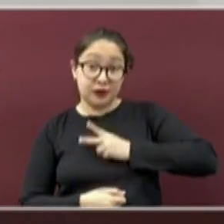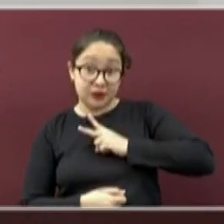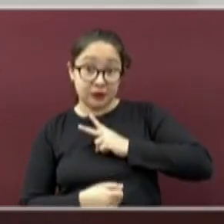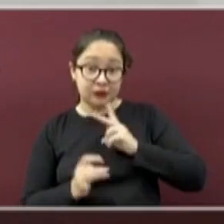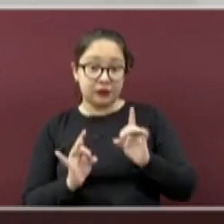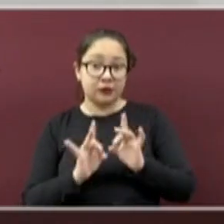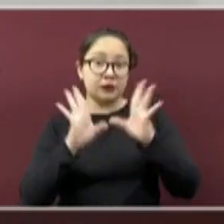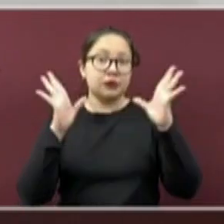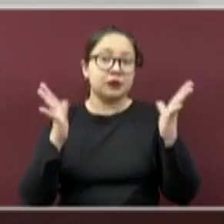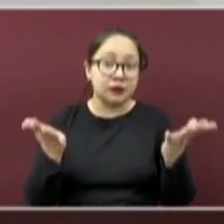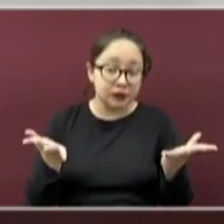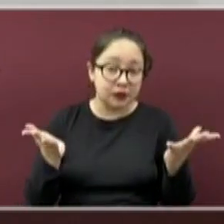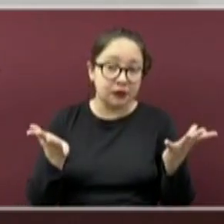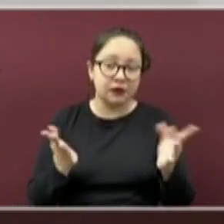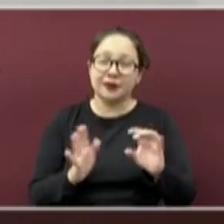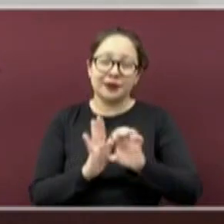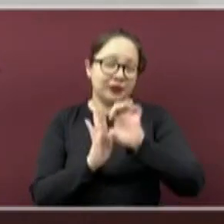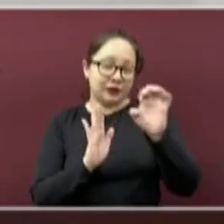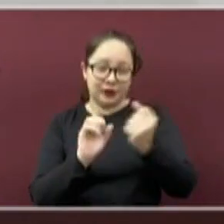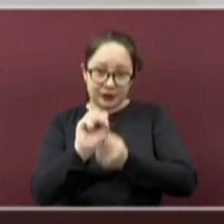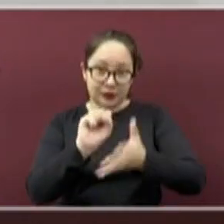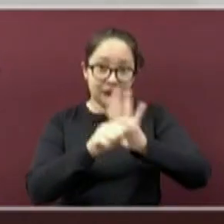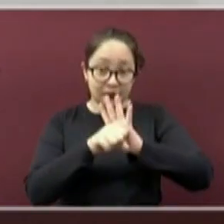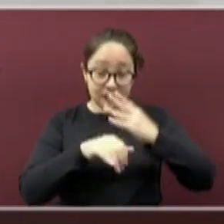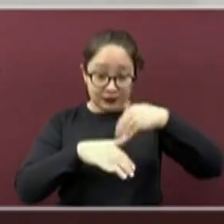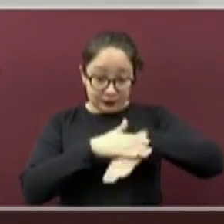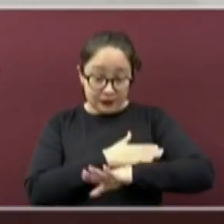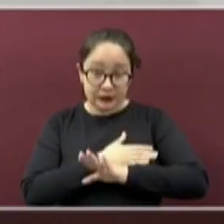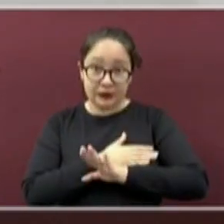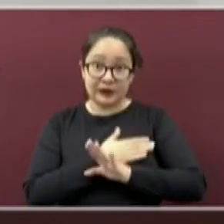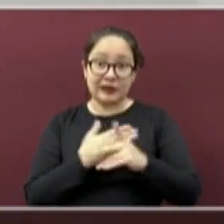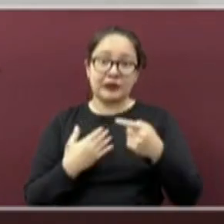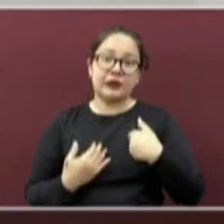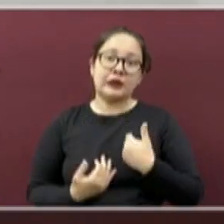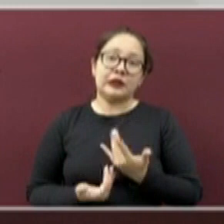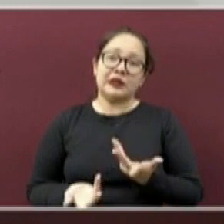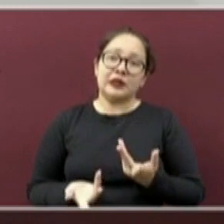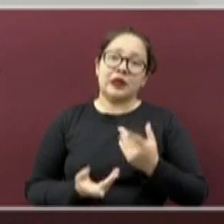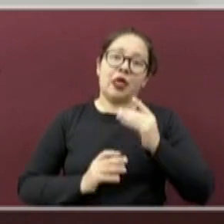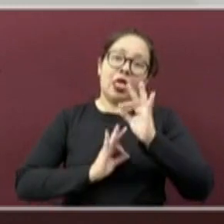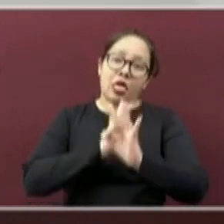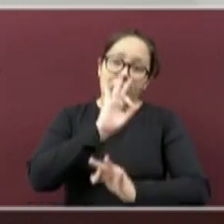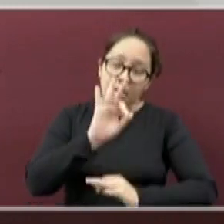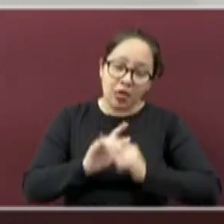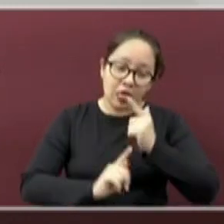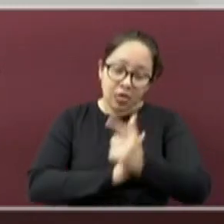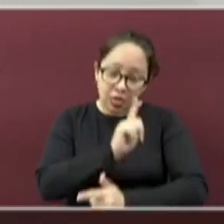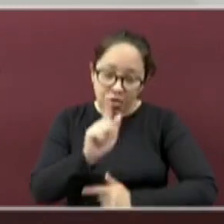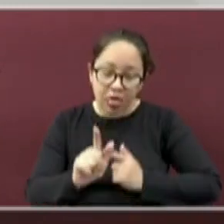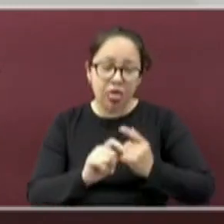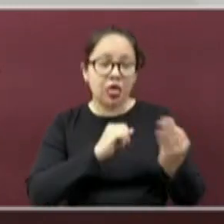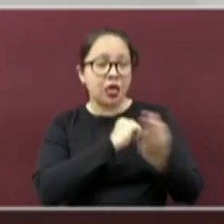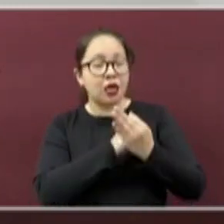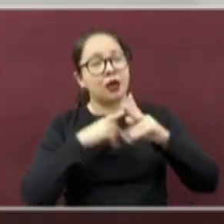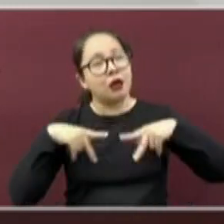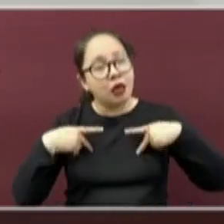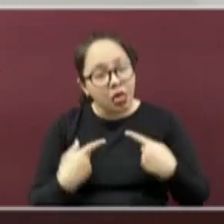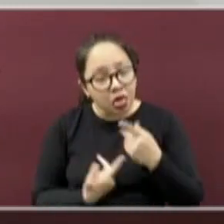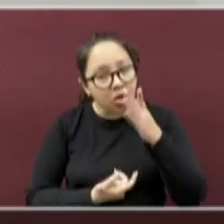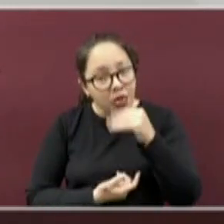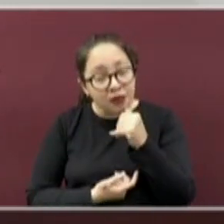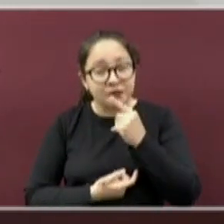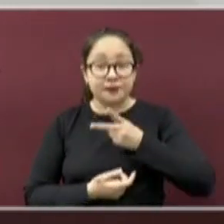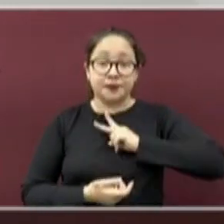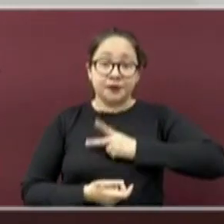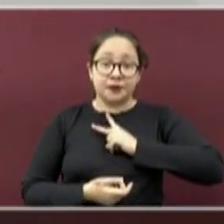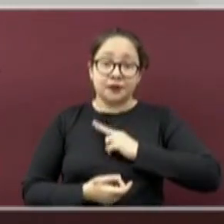que sea, pero en este caso SARS-CoV-2, la respuesta es tórpida, lenta, las defensas son bajas y el virus